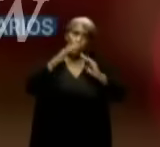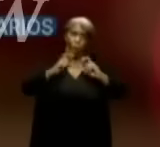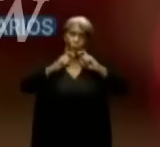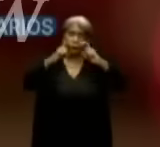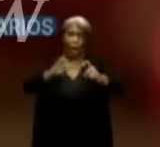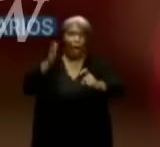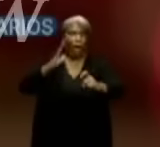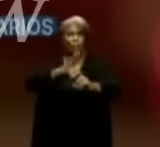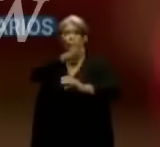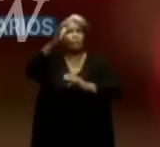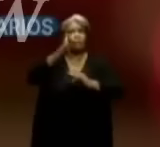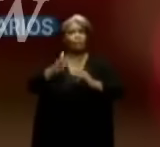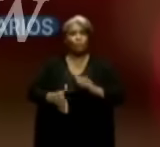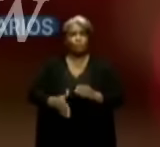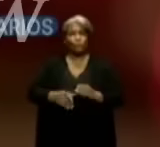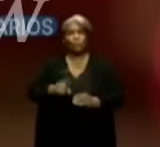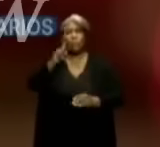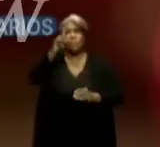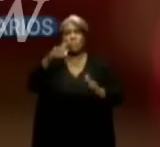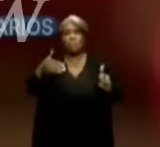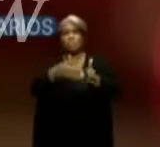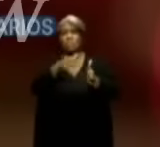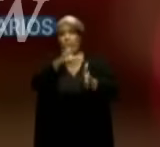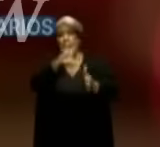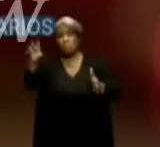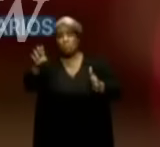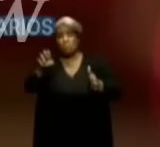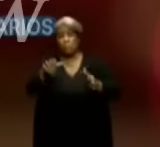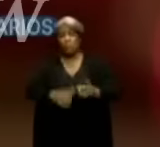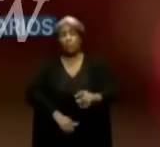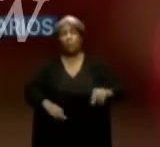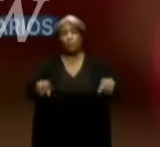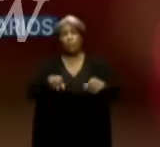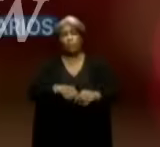otorgado, que son 1.500 pesos